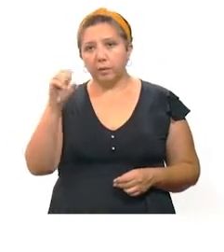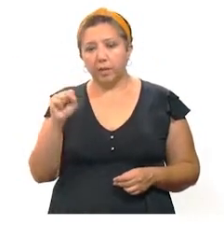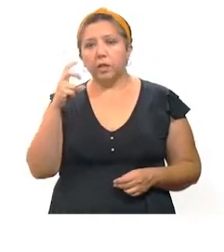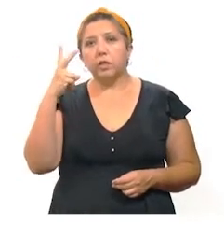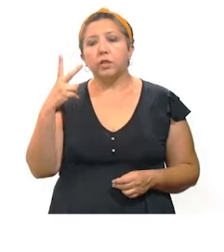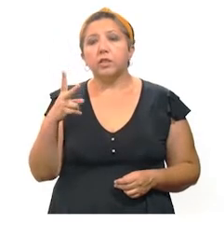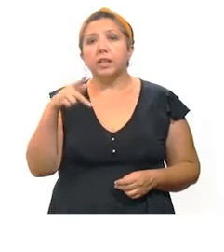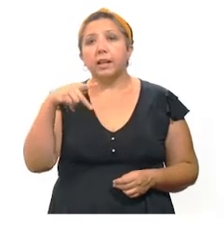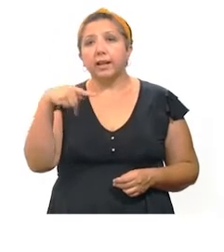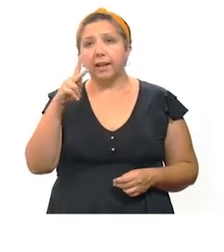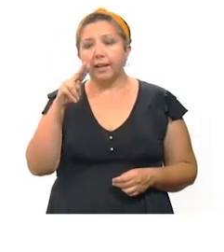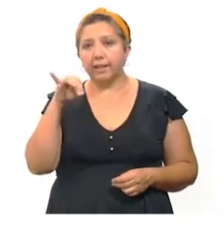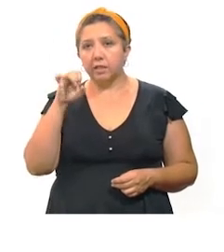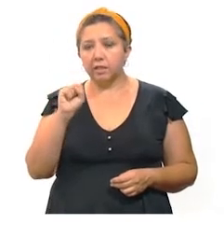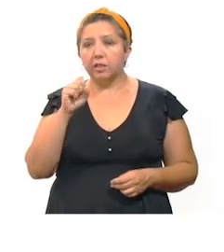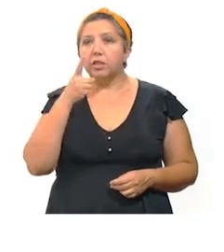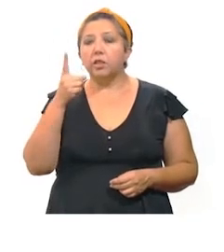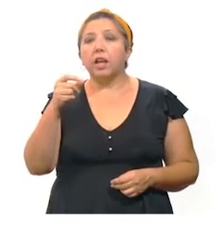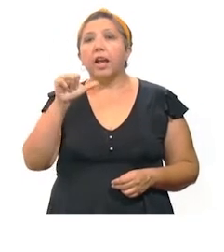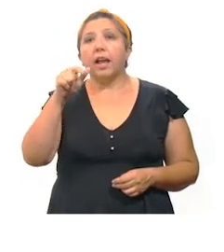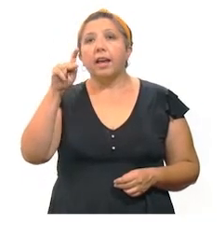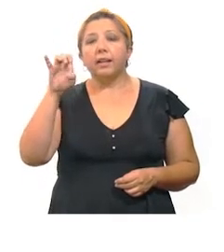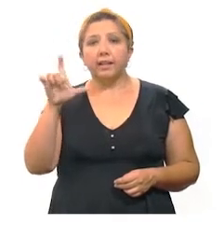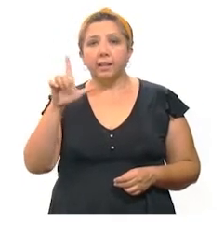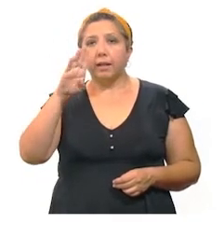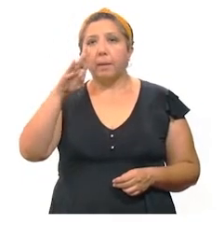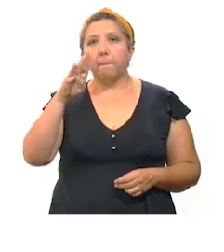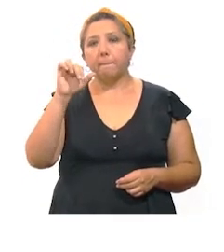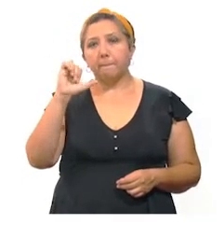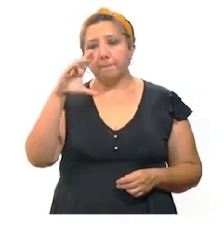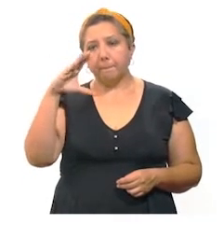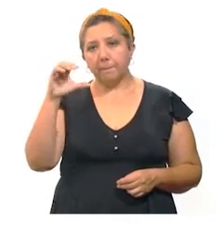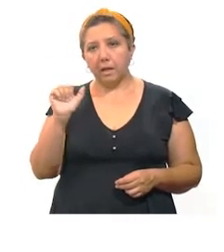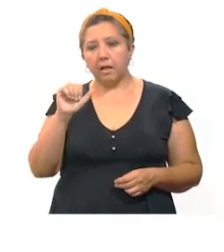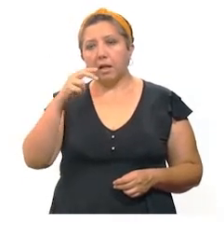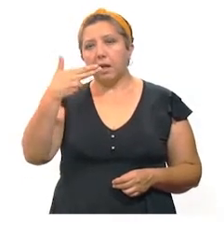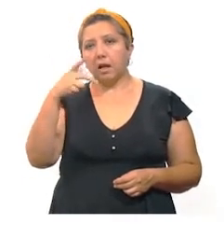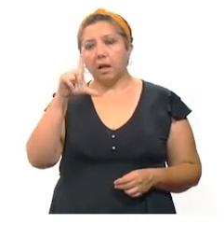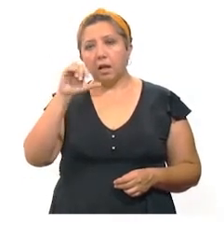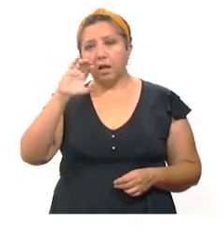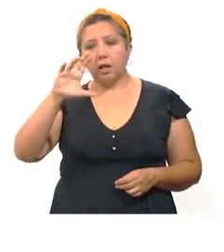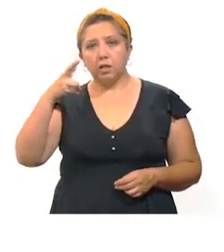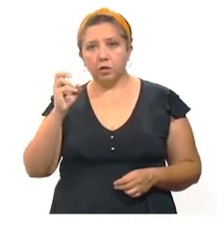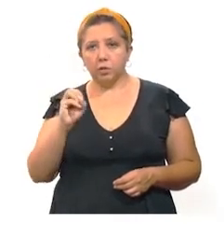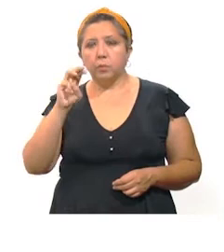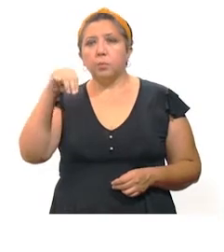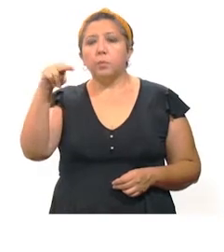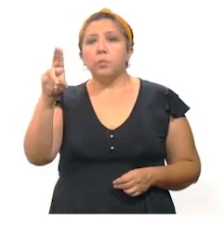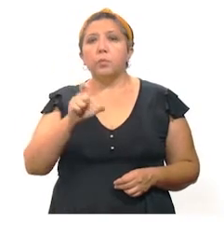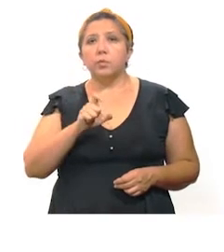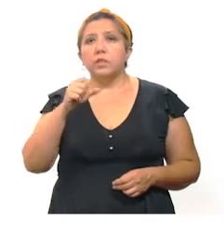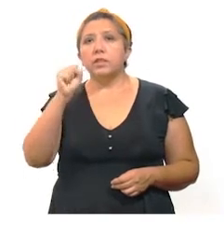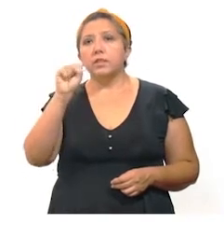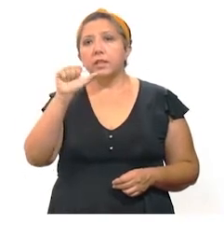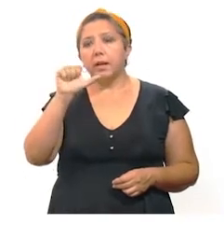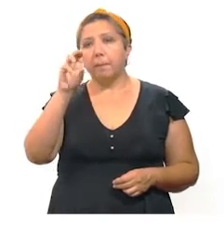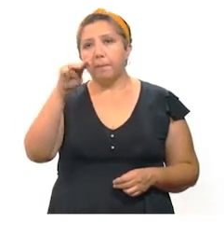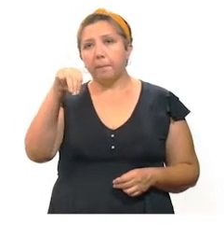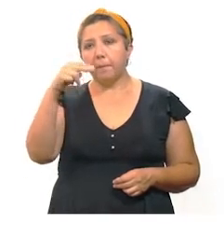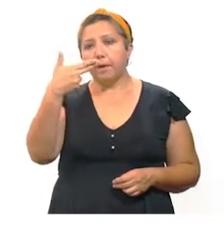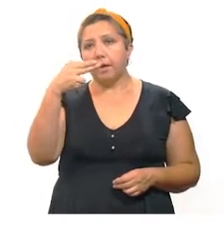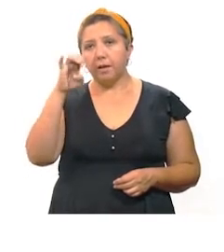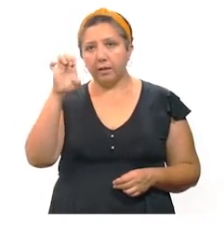en Canacín y en Oxcuxcap, y 1 en Aquil, Baca, Chaxinquín, Jalachó, Mama, Maxcanú, Muxupip, Samajil,